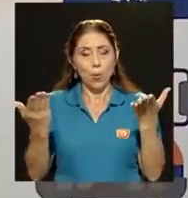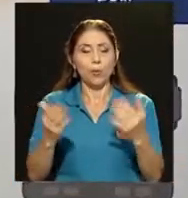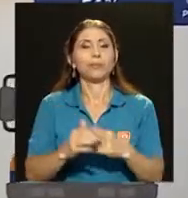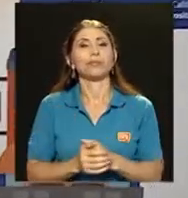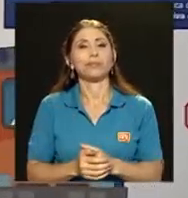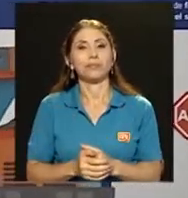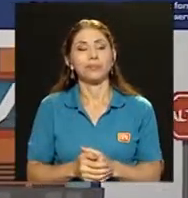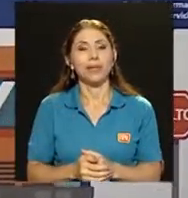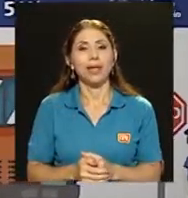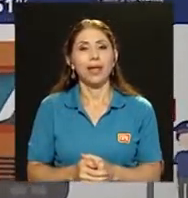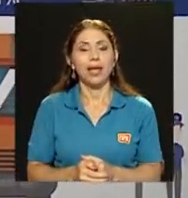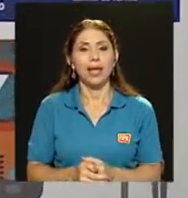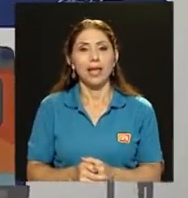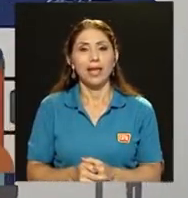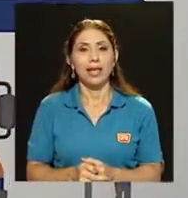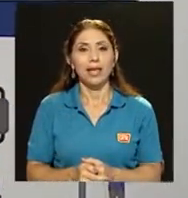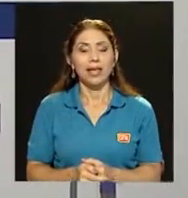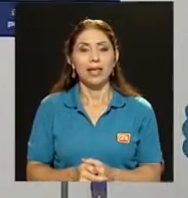y